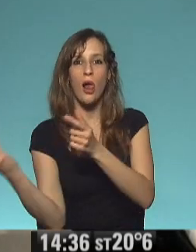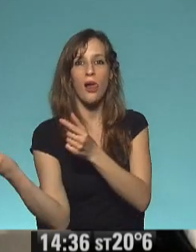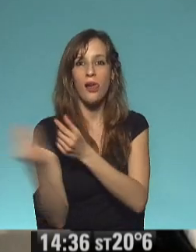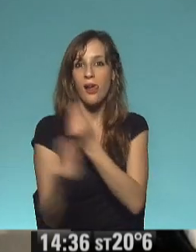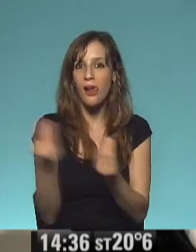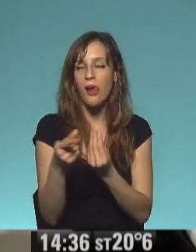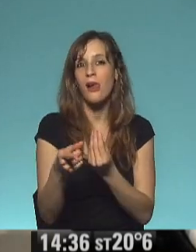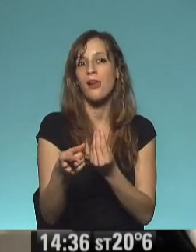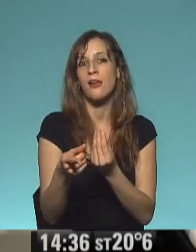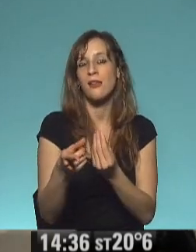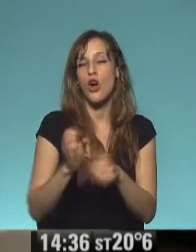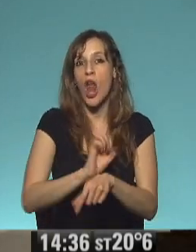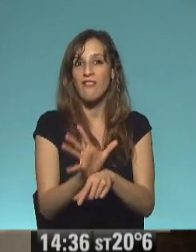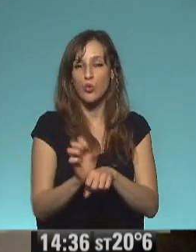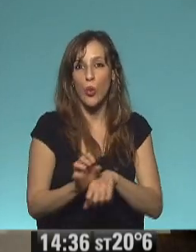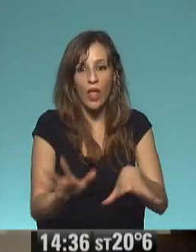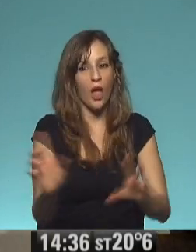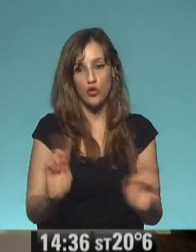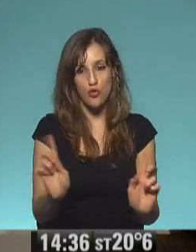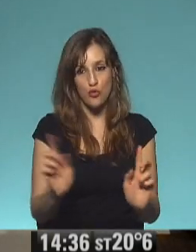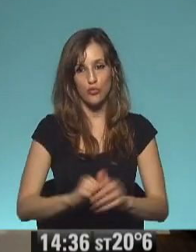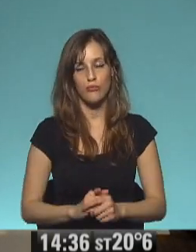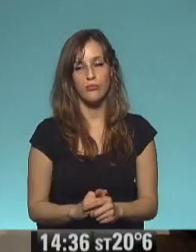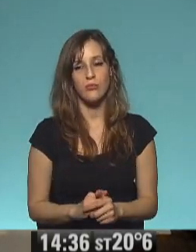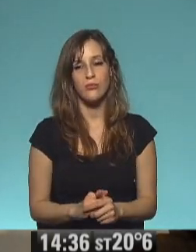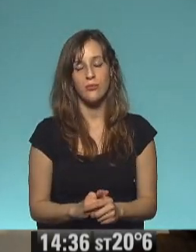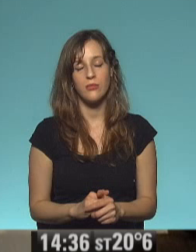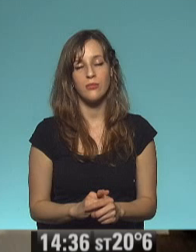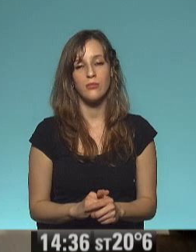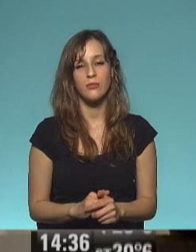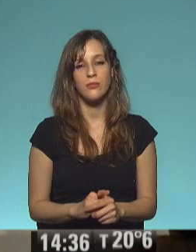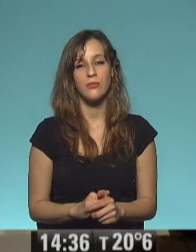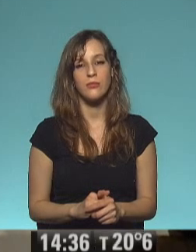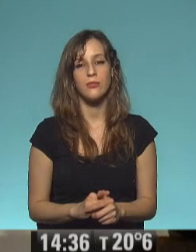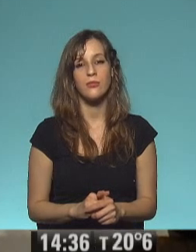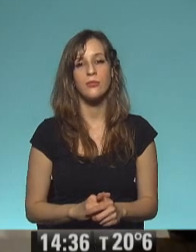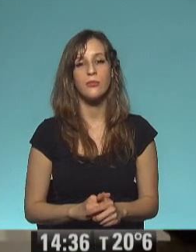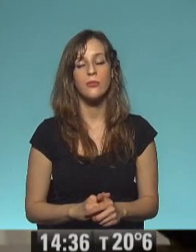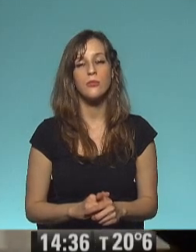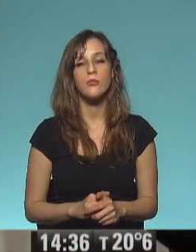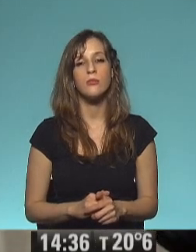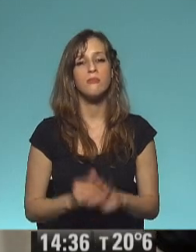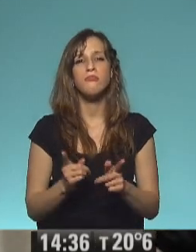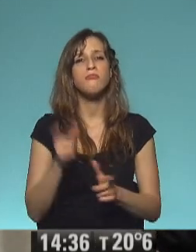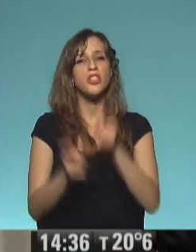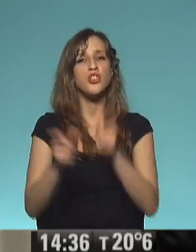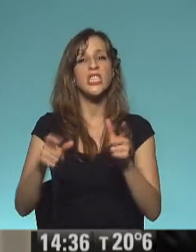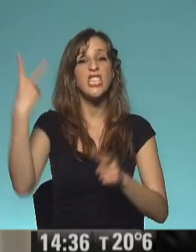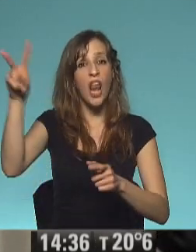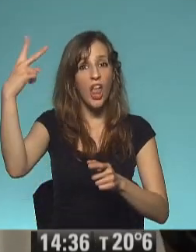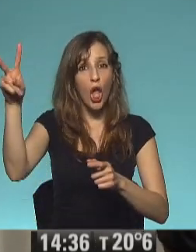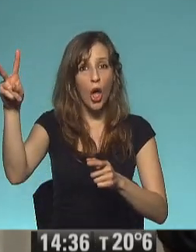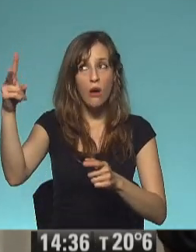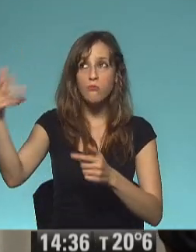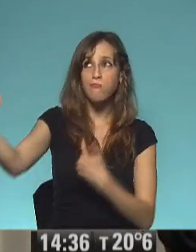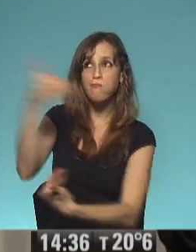problema. Y cuando digo que tuvo una velocidad envidiable fue que, como vio que no tenía casos importados, quería que nadie se lo traiga. Y entonces